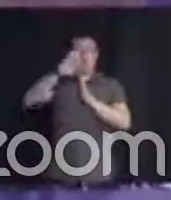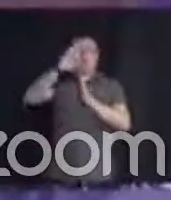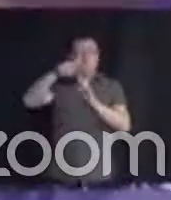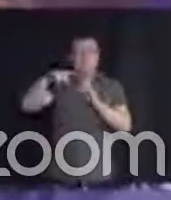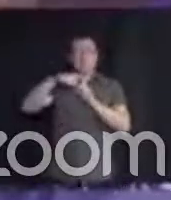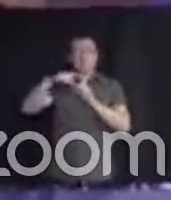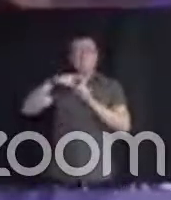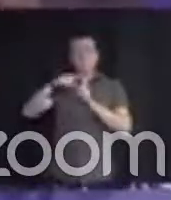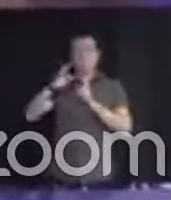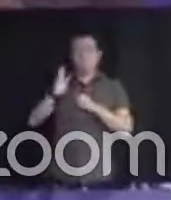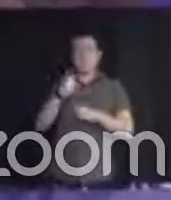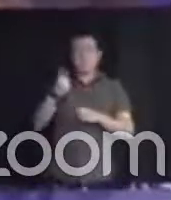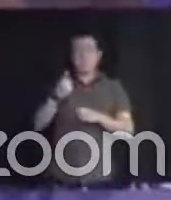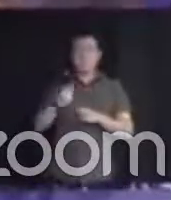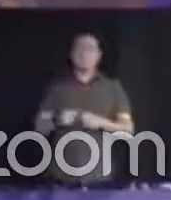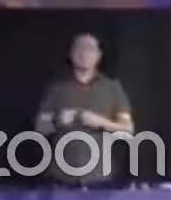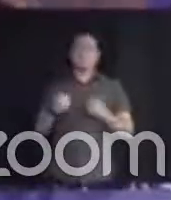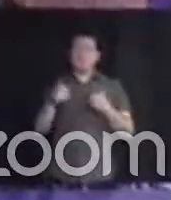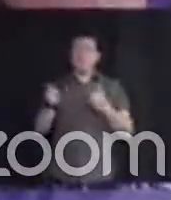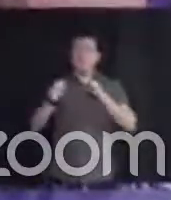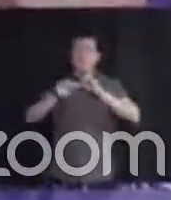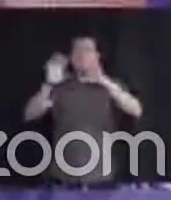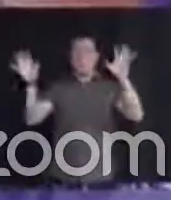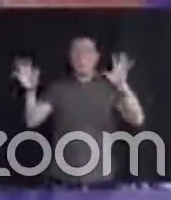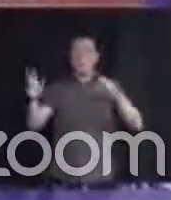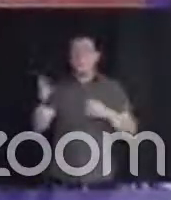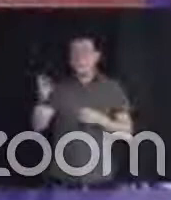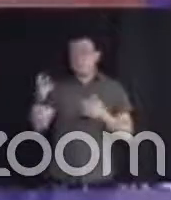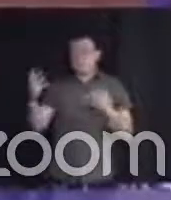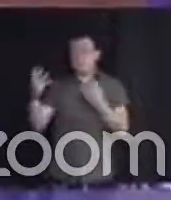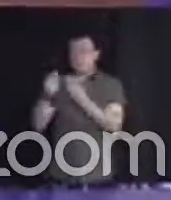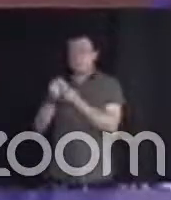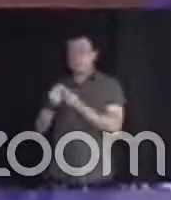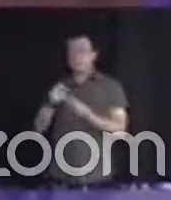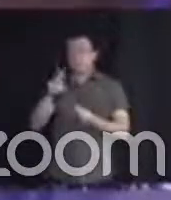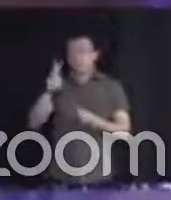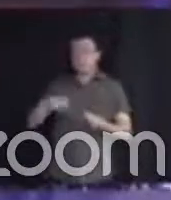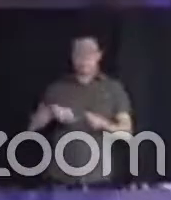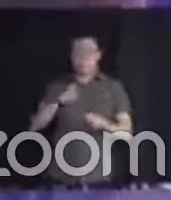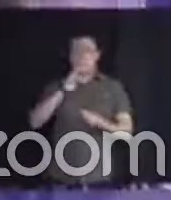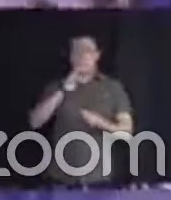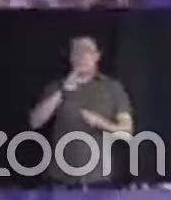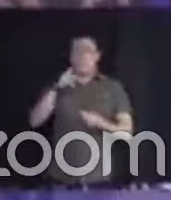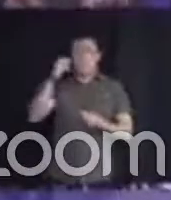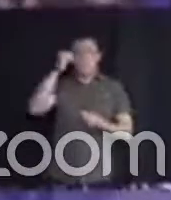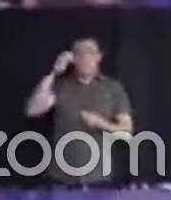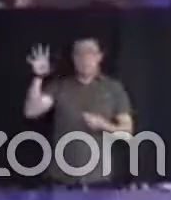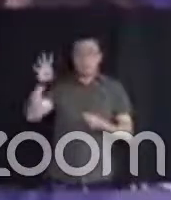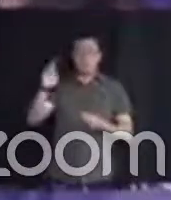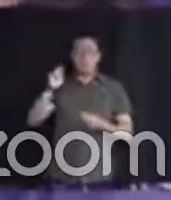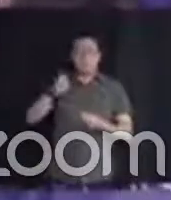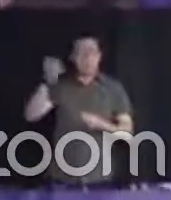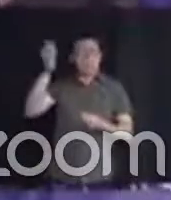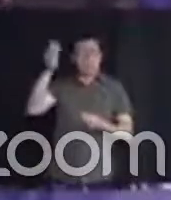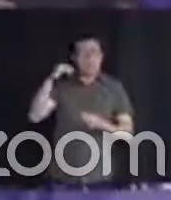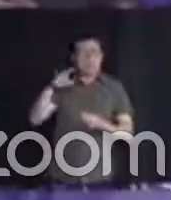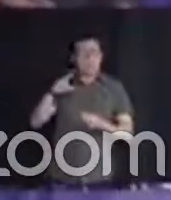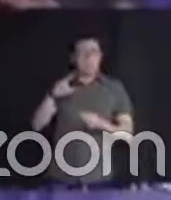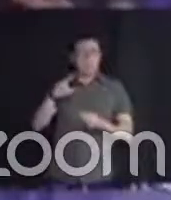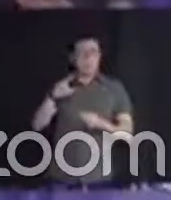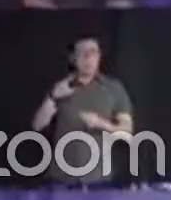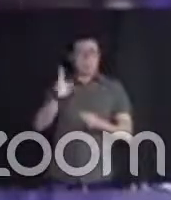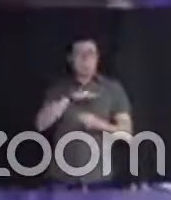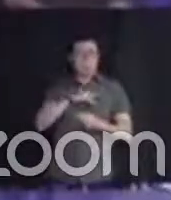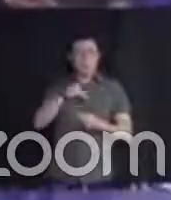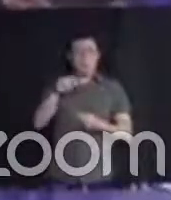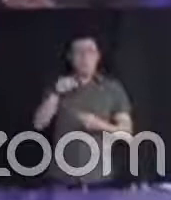me queda claro que lo que estamos trabajando junto con ellos es un mejor OmniLife. No quiere decir que el pasado era, no, al contrario,